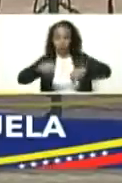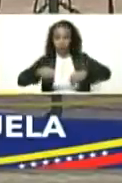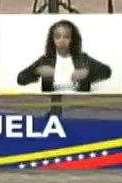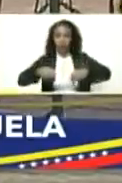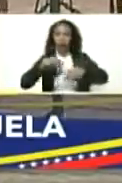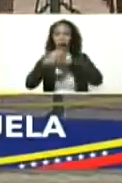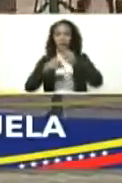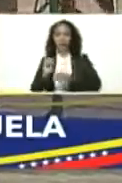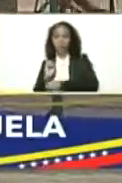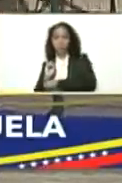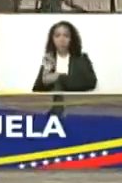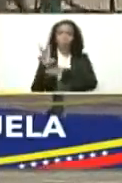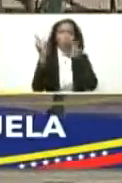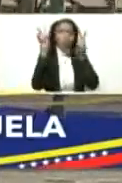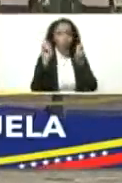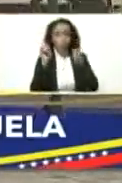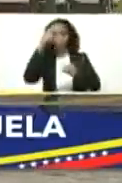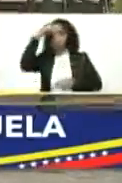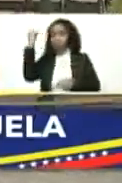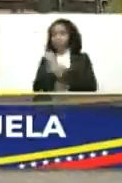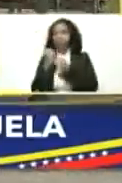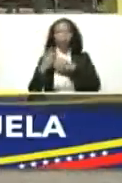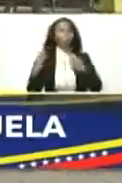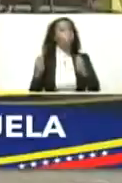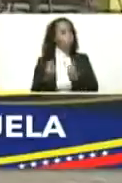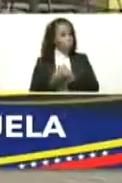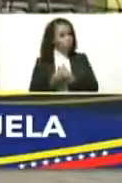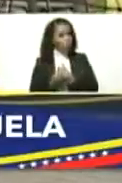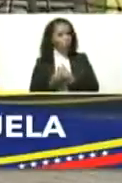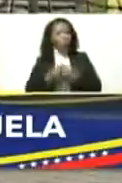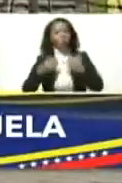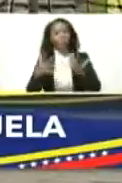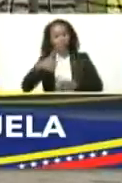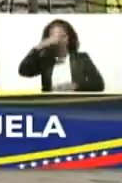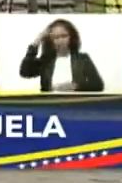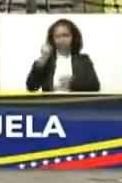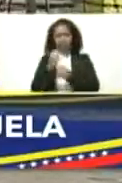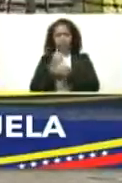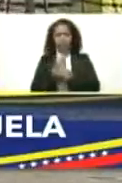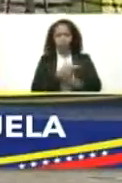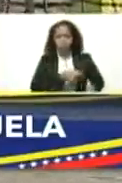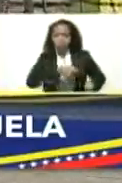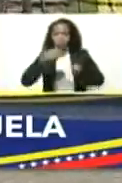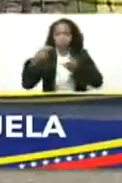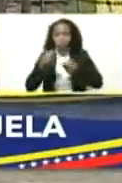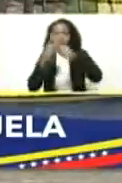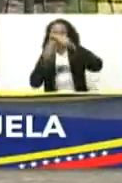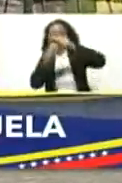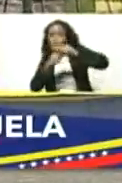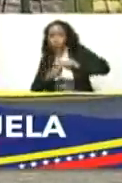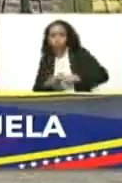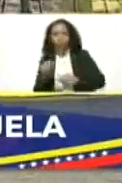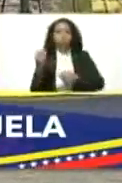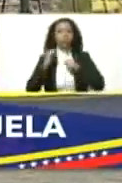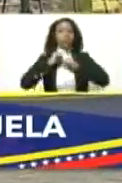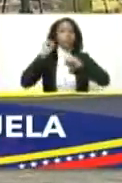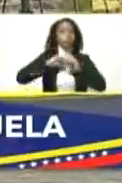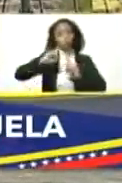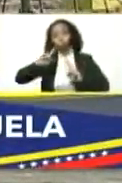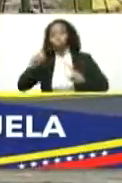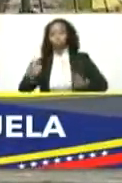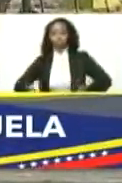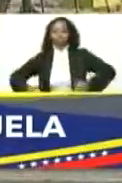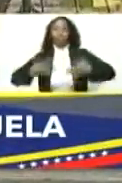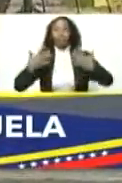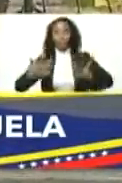el lanzamiento de un trabajo en conjunto de Chamba Delivery, que se suma con mucha energía, con mucho